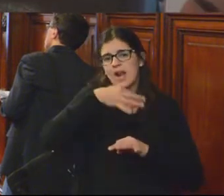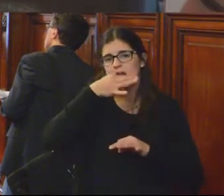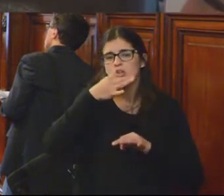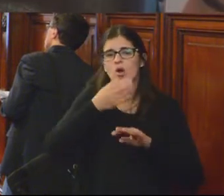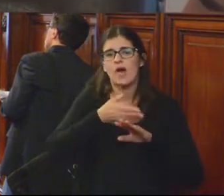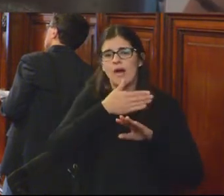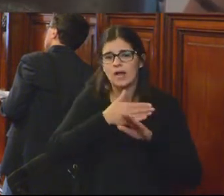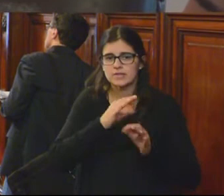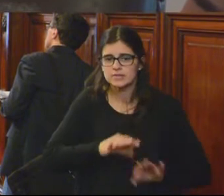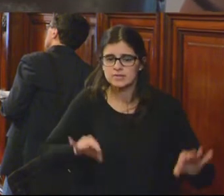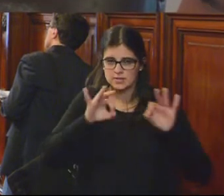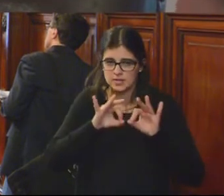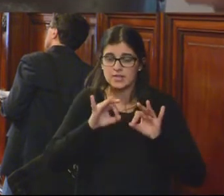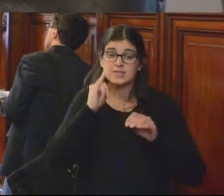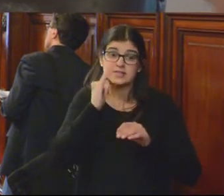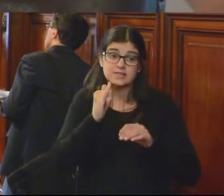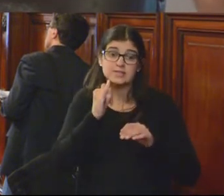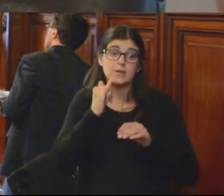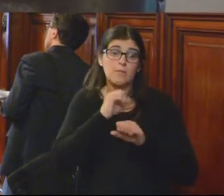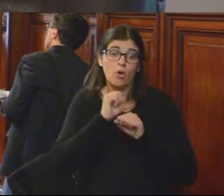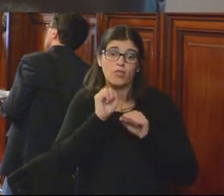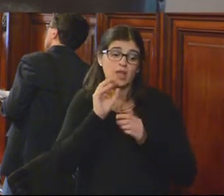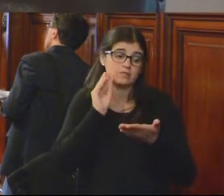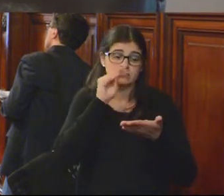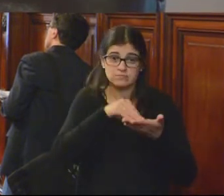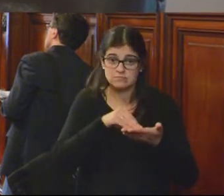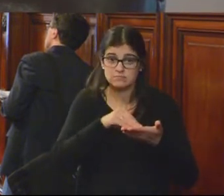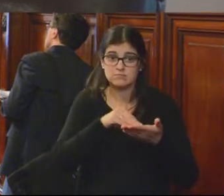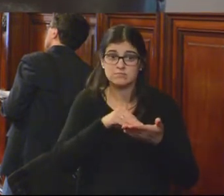de una elección, sin volver sobre ello. El punto es que